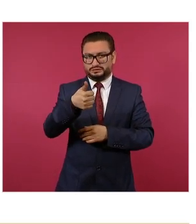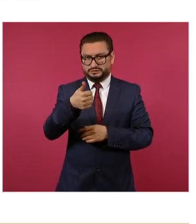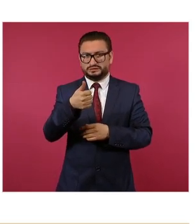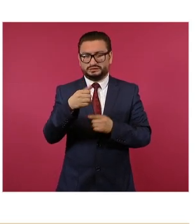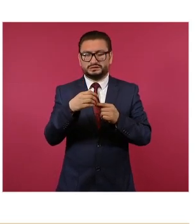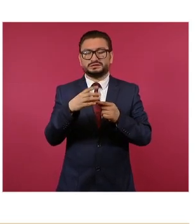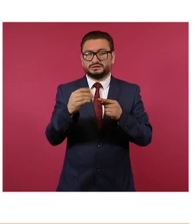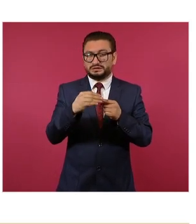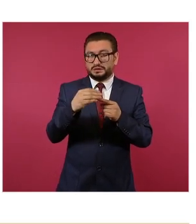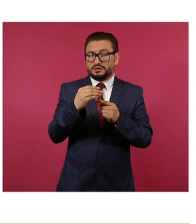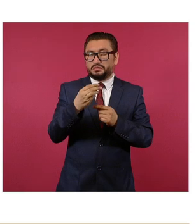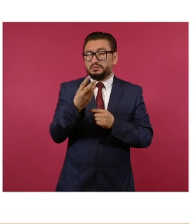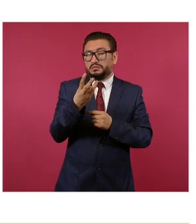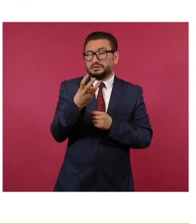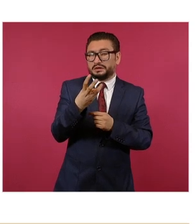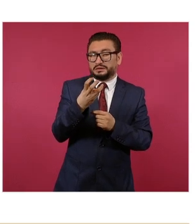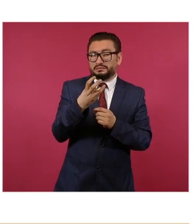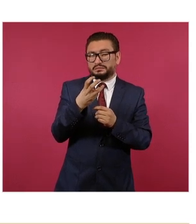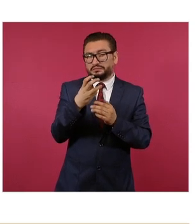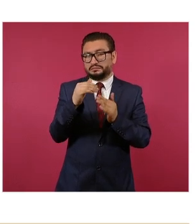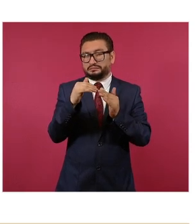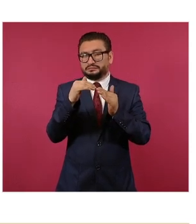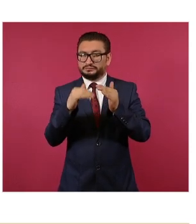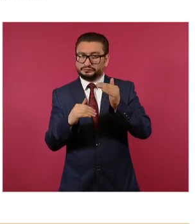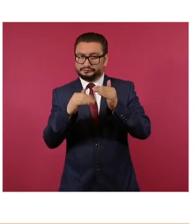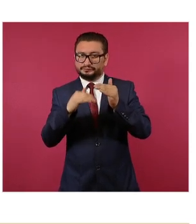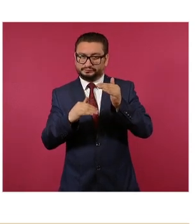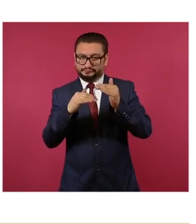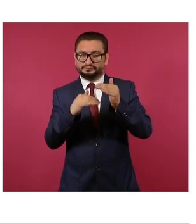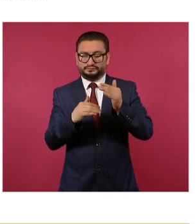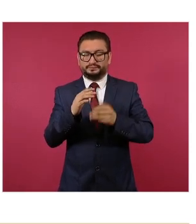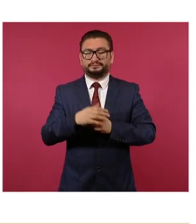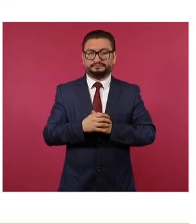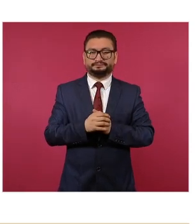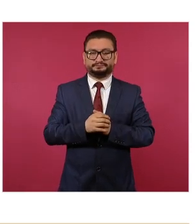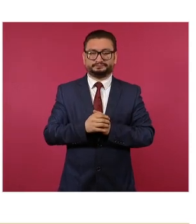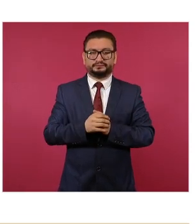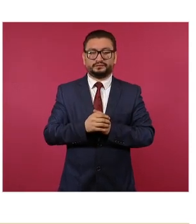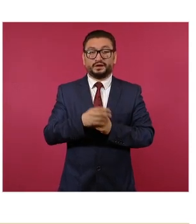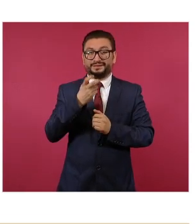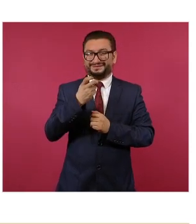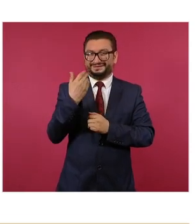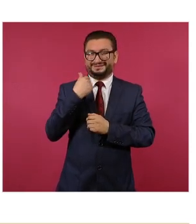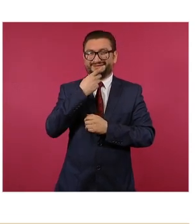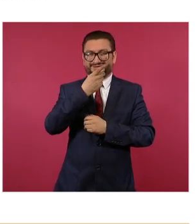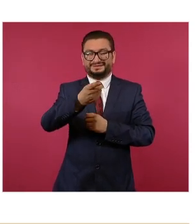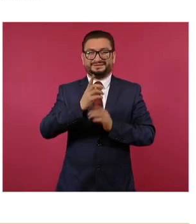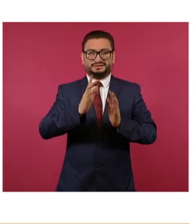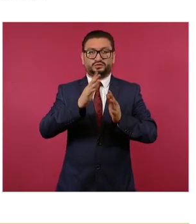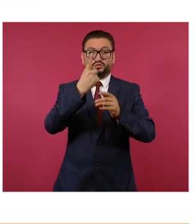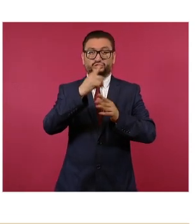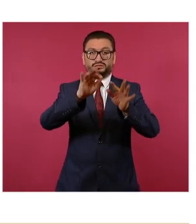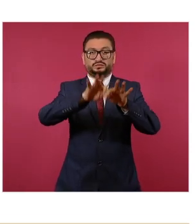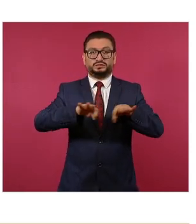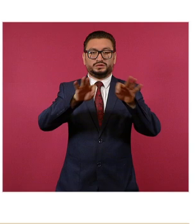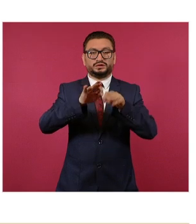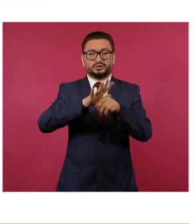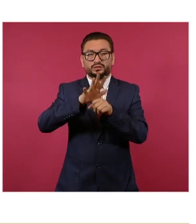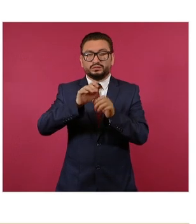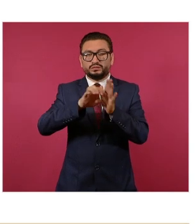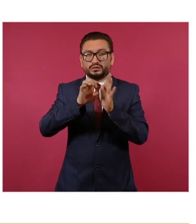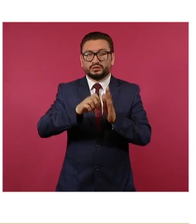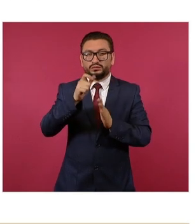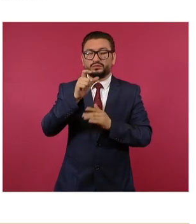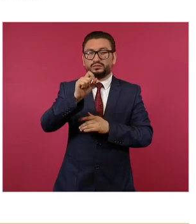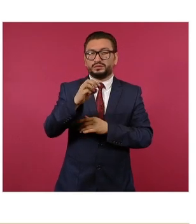$22.36, casi 3 pesos por debajo del promedio que ya les había comentado. Y tenemos casos importantes. Precios por debajo